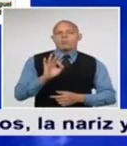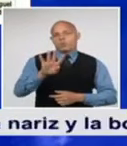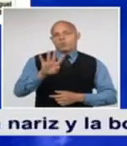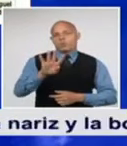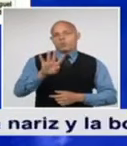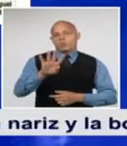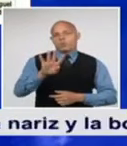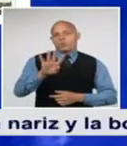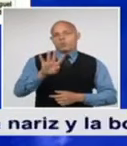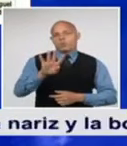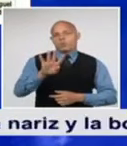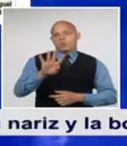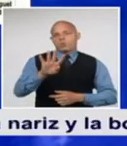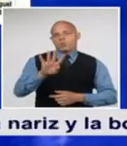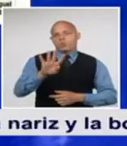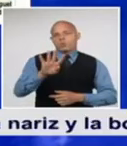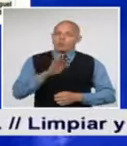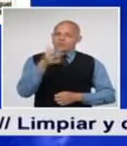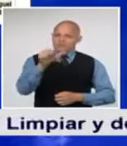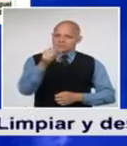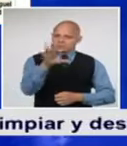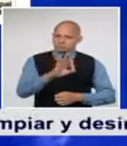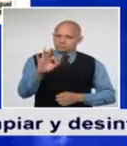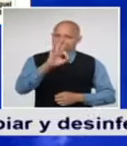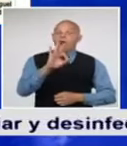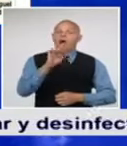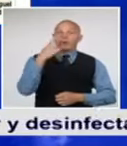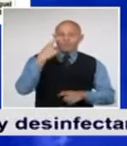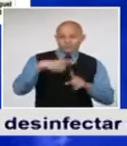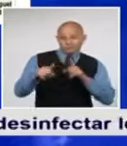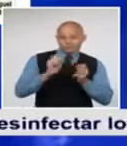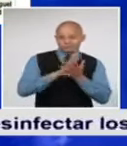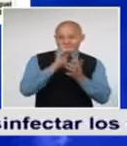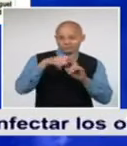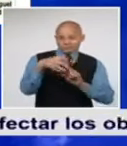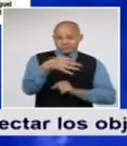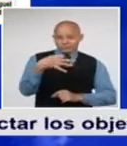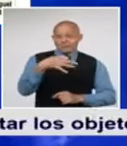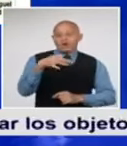490,6, 10 de octubre, Jovellanos con una tasa de